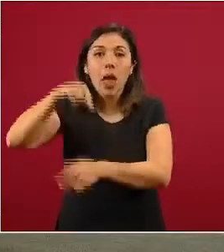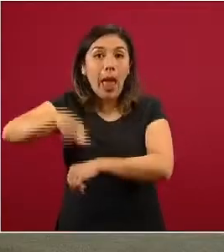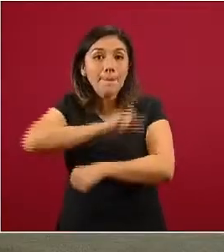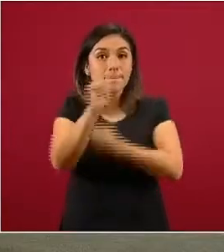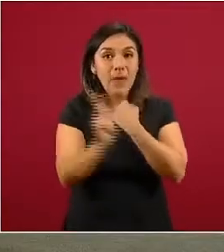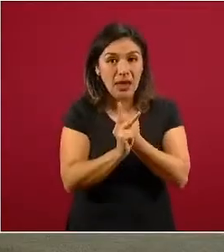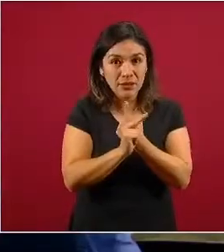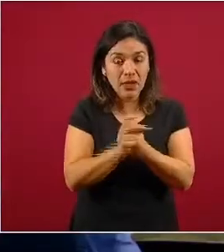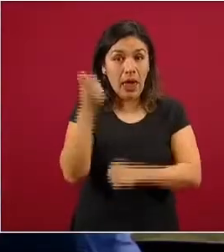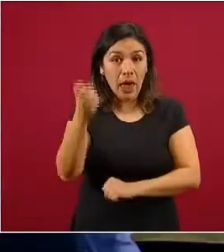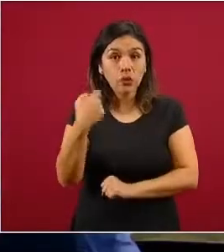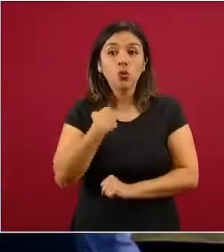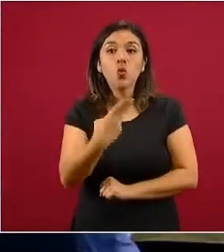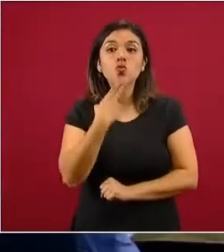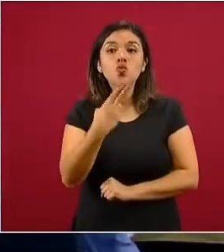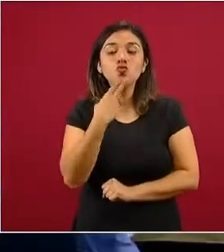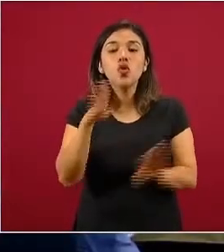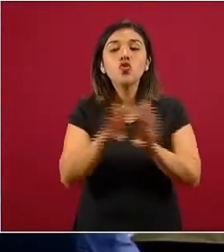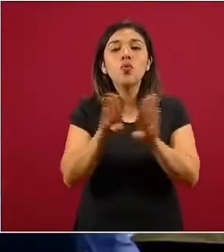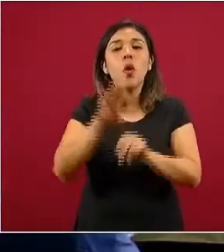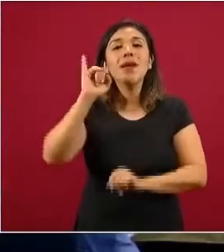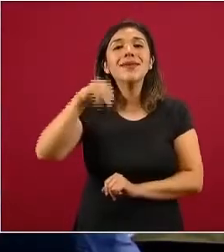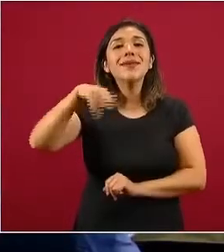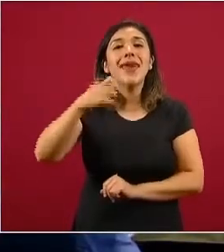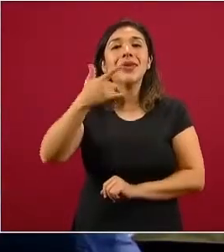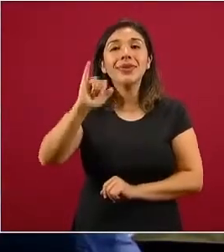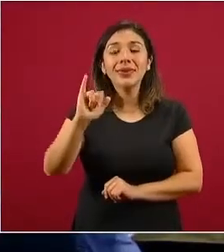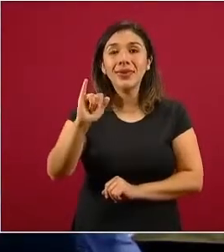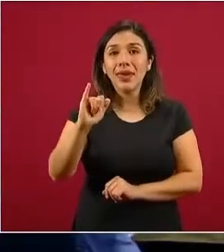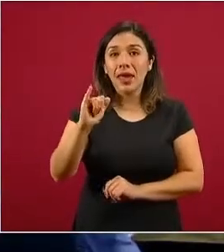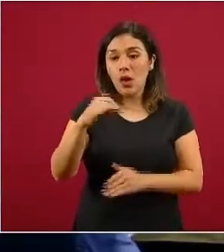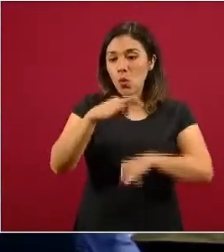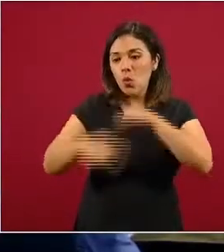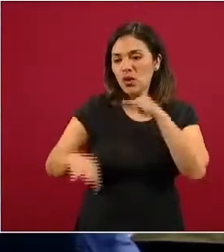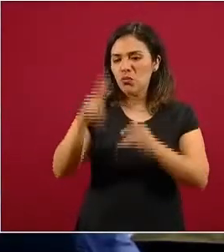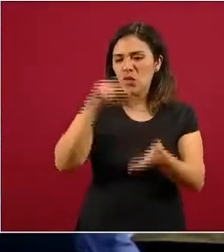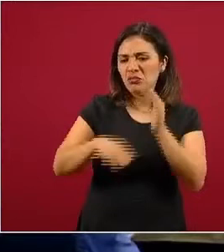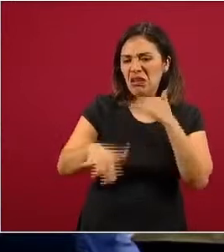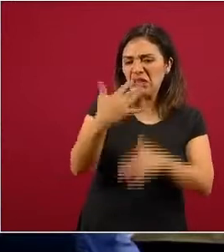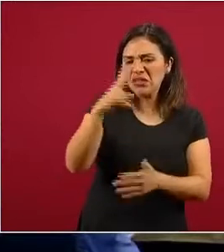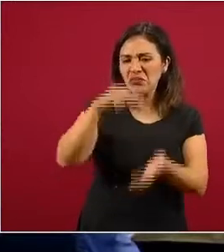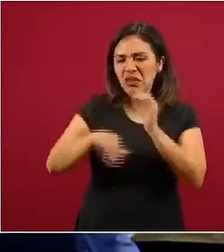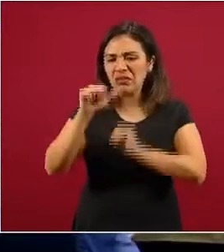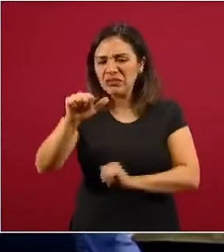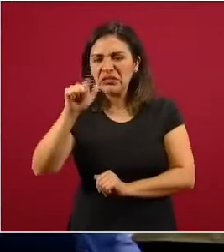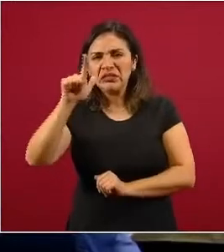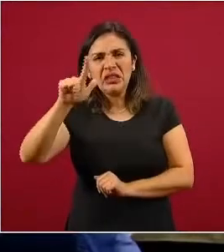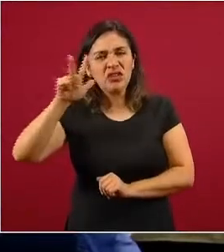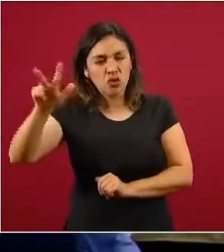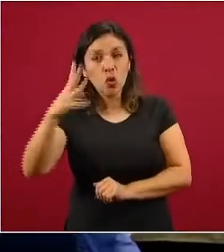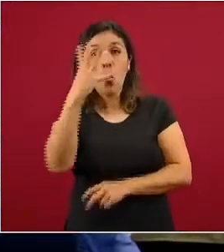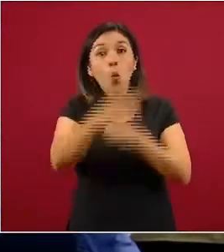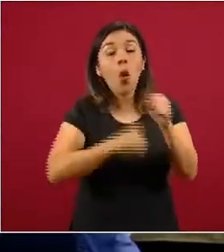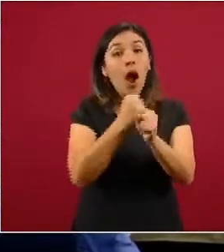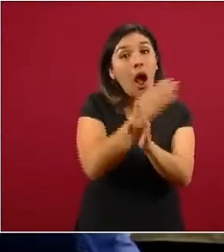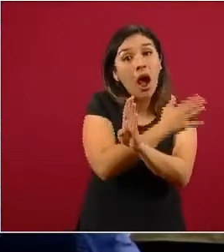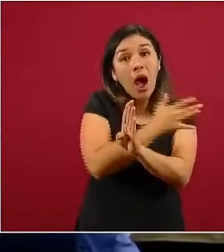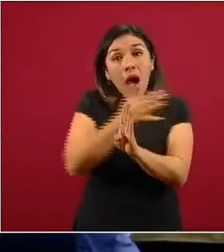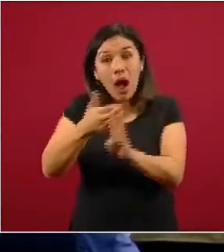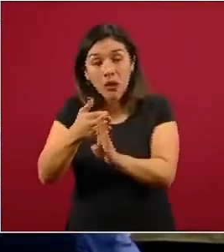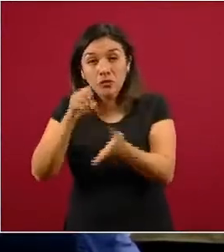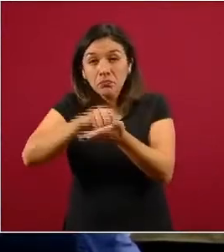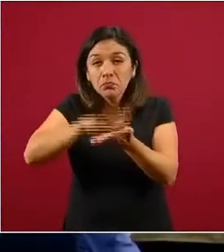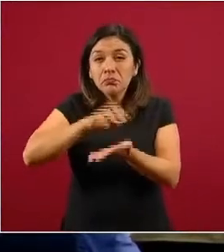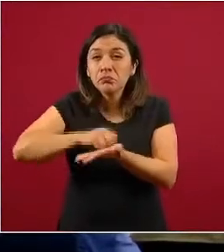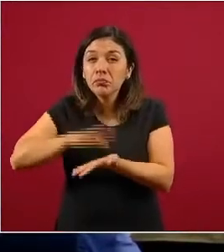muerte. Pero ¿cómo tomamos esto para hacer el análisis del exceso de mortalidad? Por Por un lado tenemos las defunciones observadas en